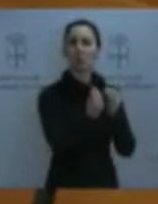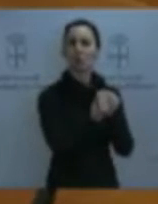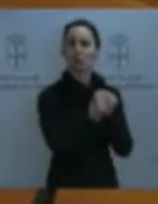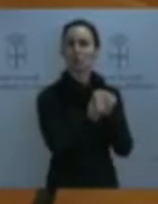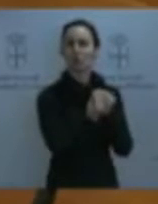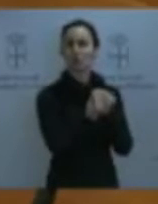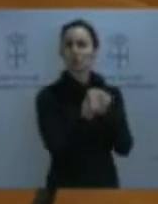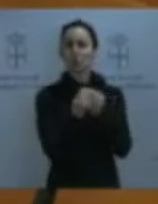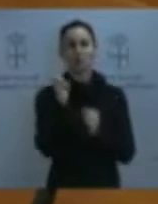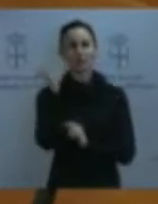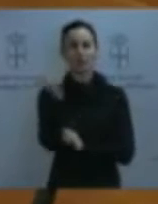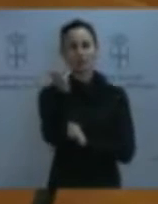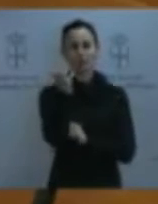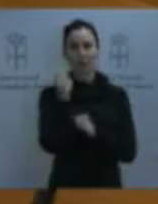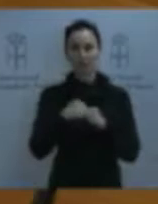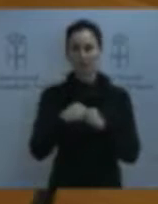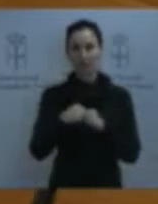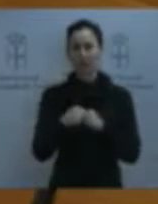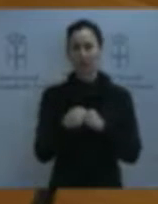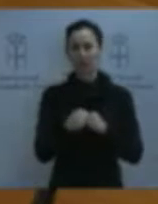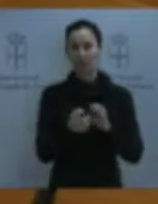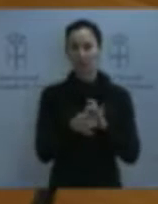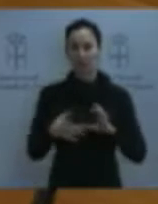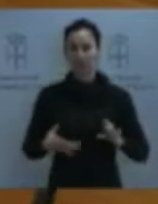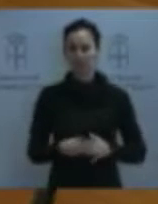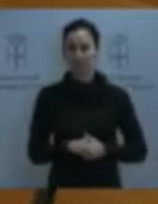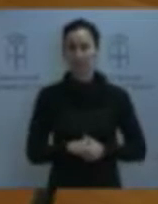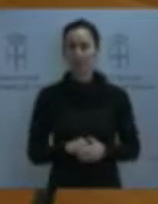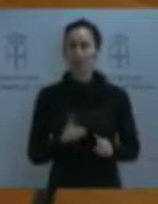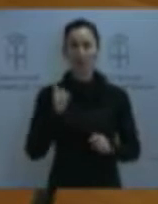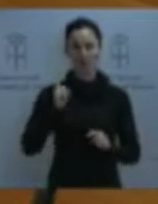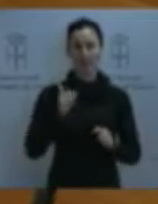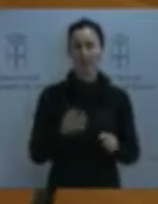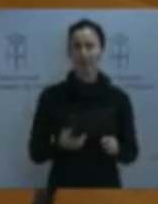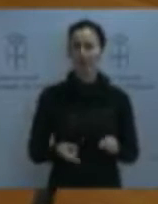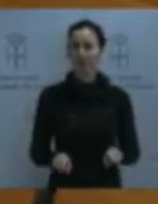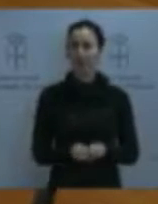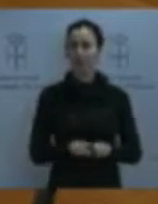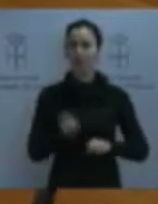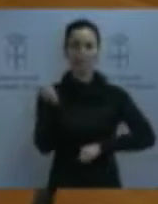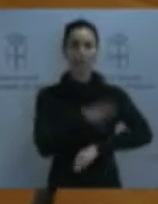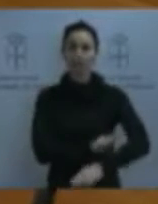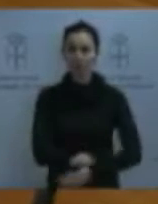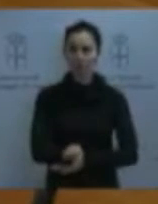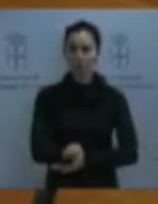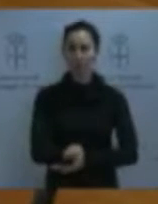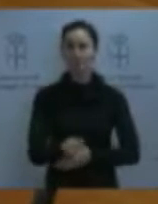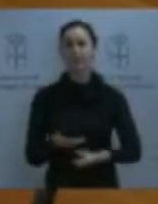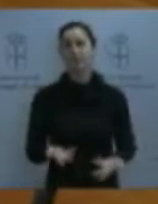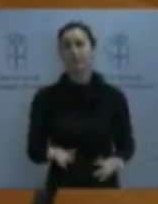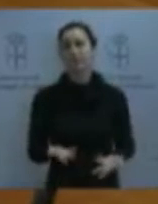la amenaza, ¿no?, de los fondos de inversión sobre, digamos, el sector industrial